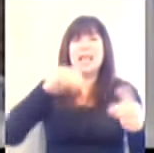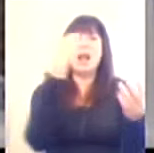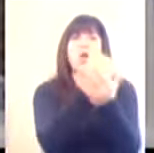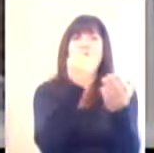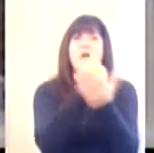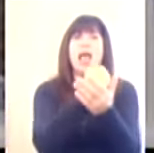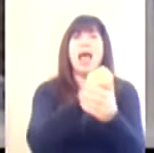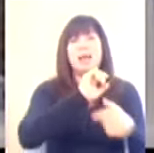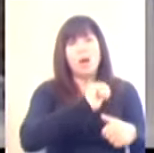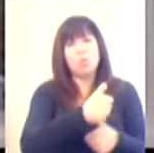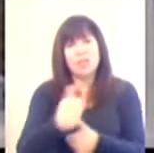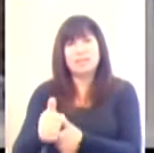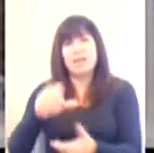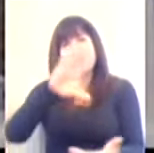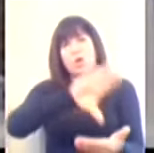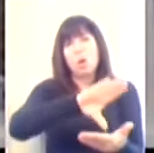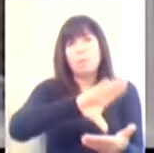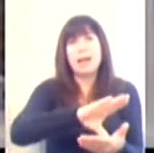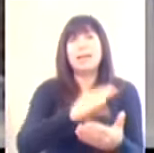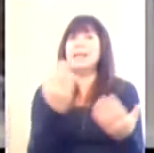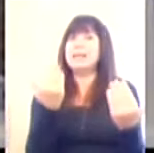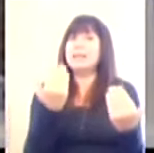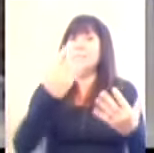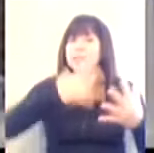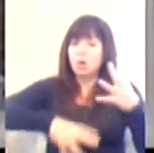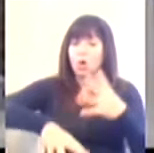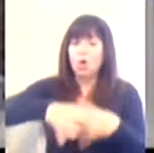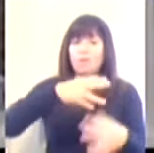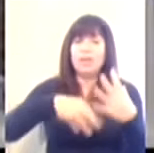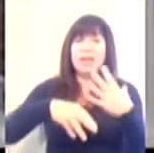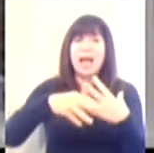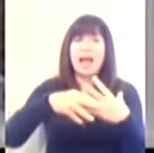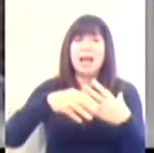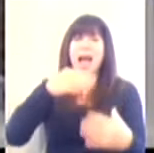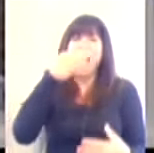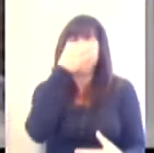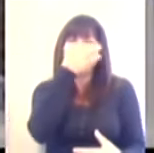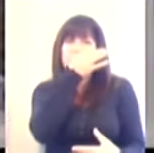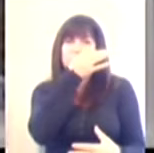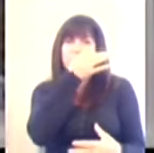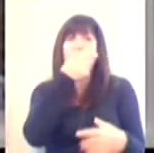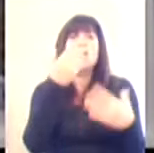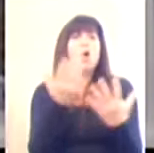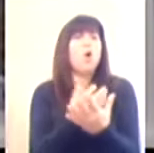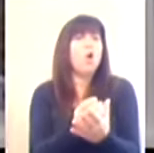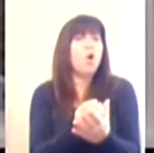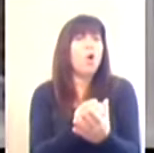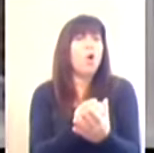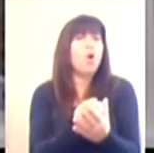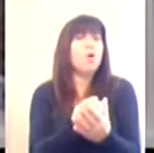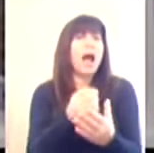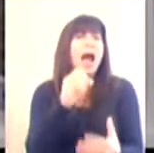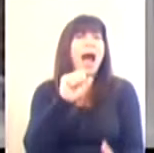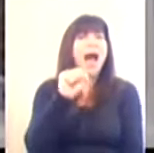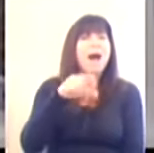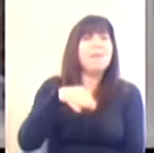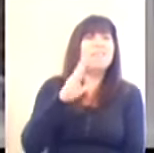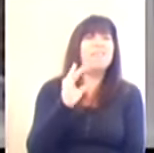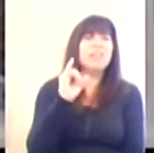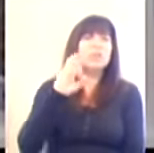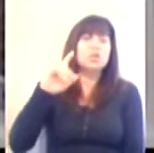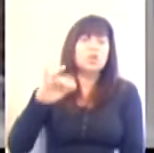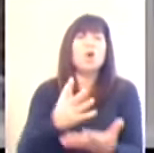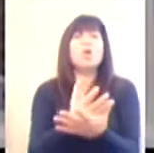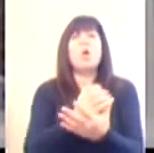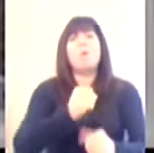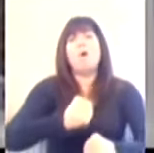un desafío país que requiere combinar esta ambición con las políticas y acciones habilitantes correctas, así con un